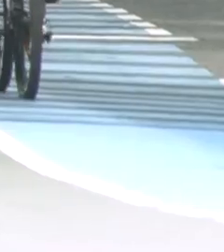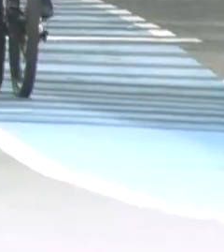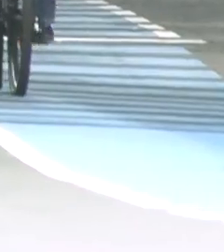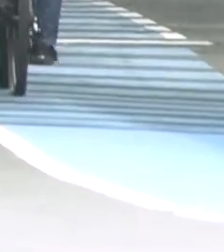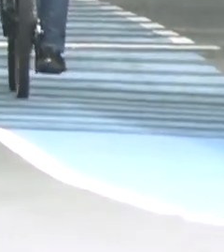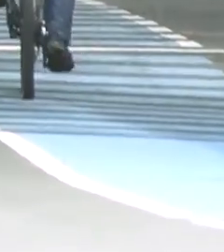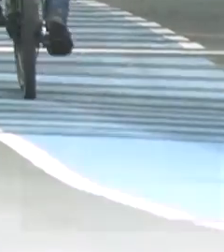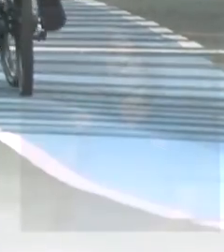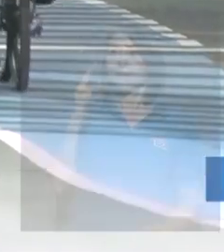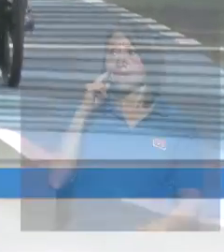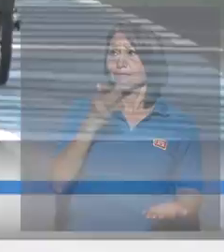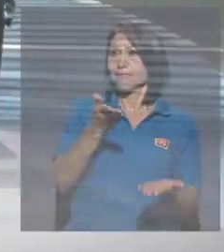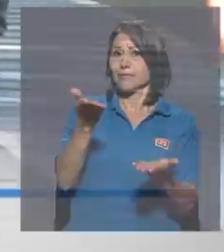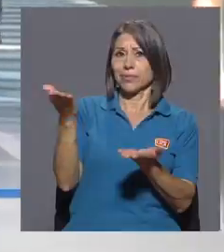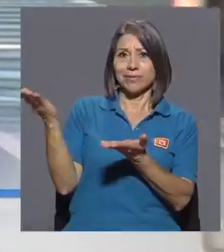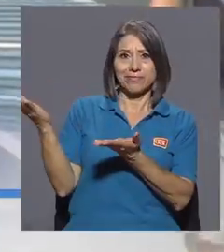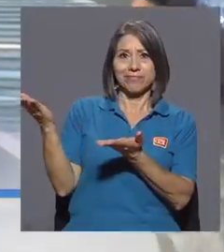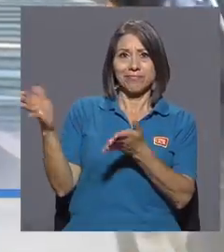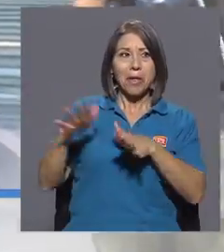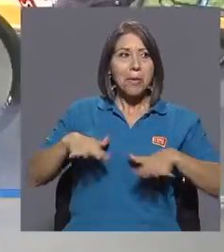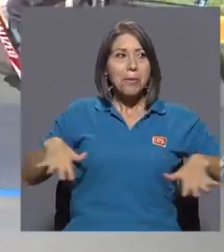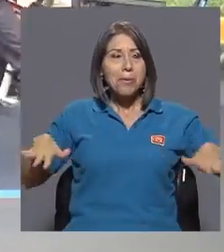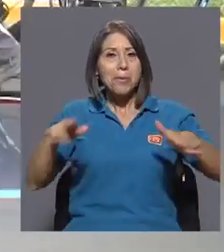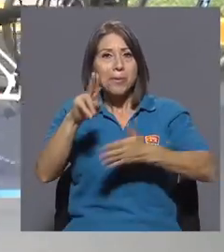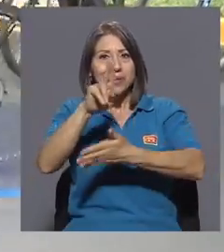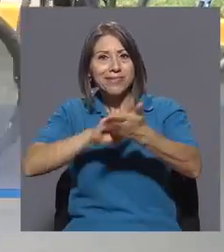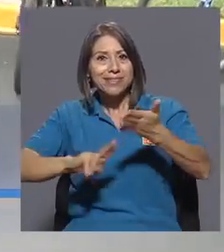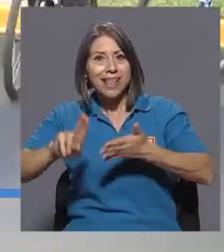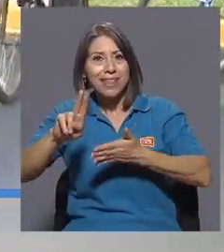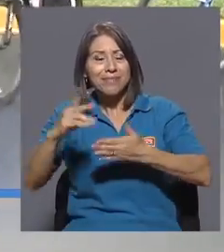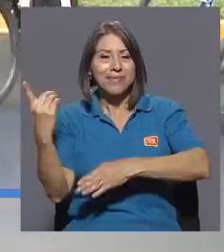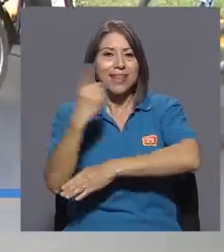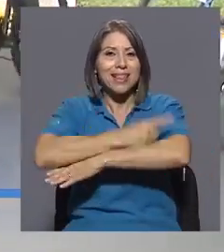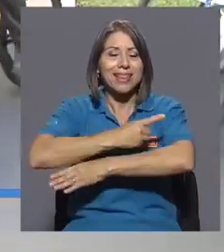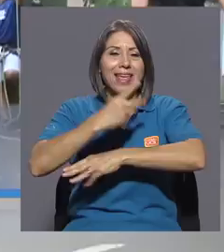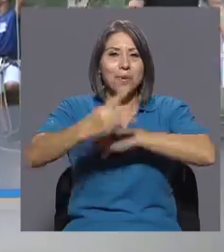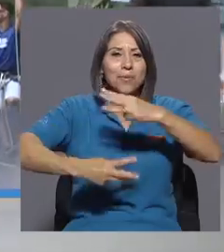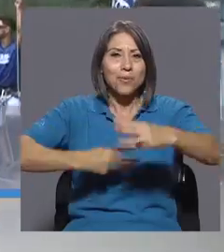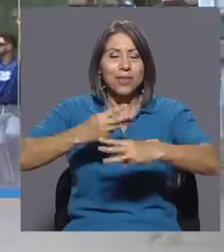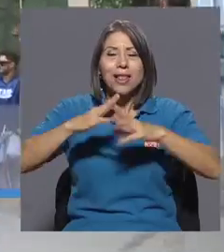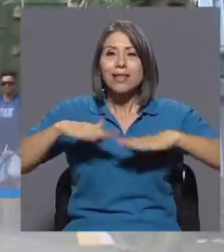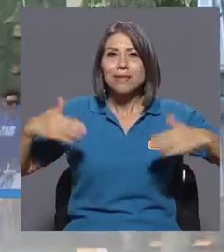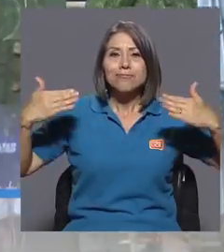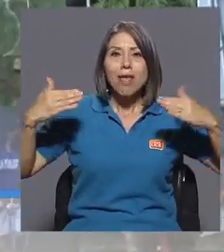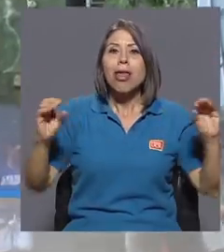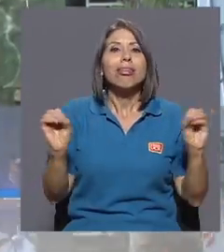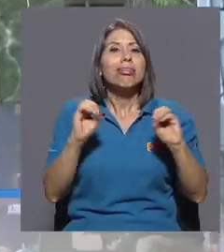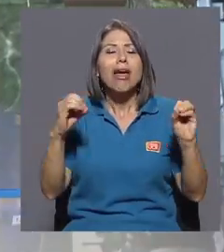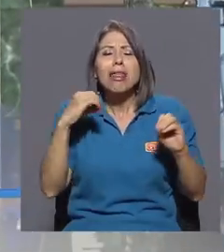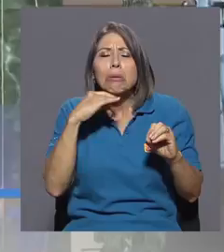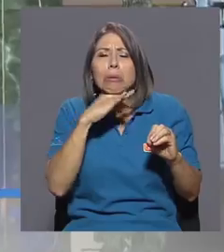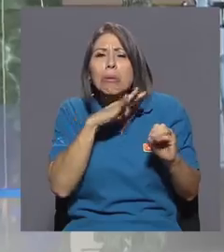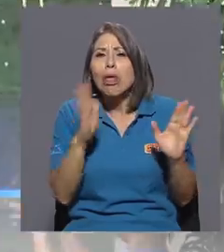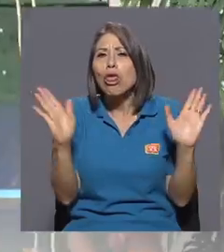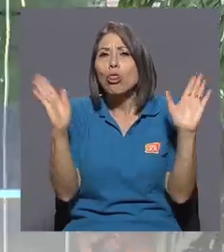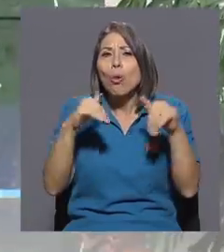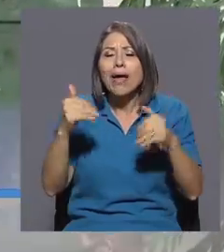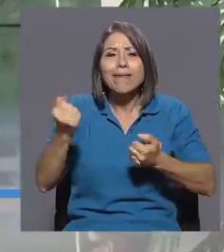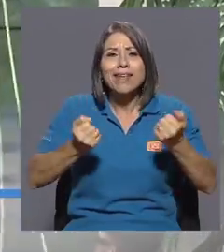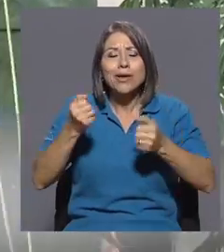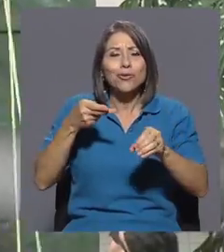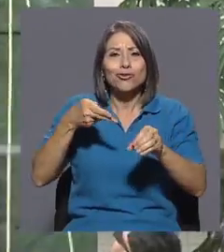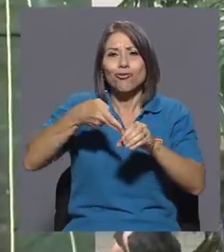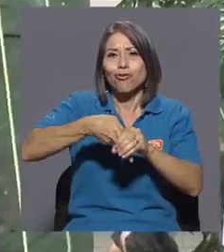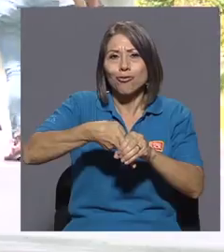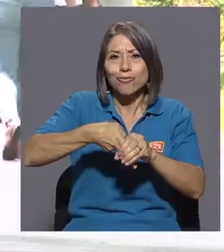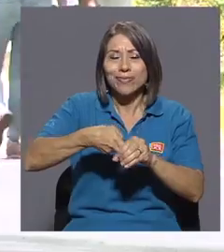Así lució el campus universitario el Día Mundial del Medio Ambiente, libre de humo y de vehículos de combustión.